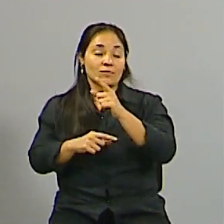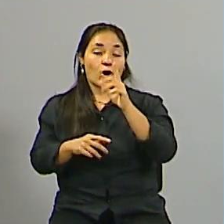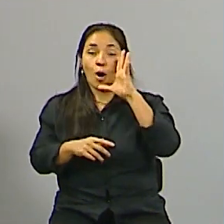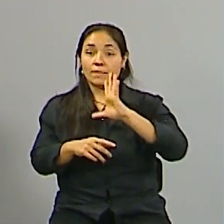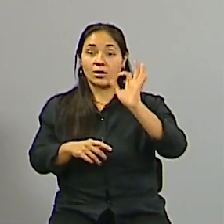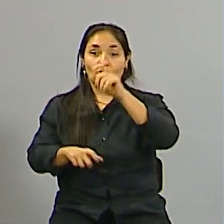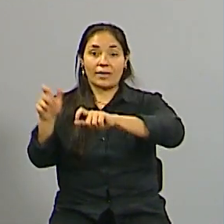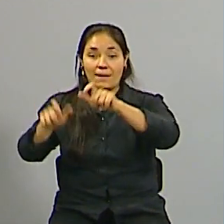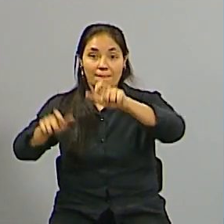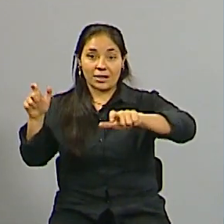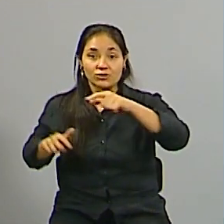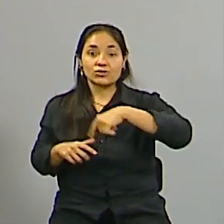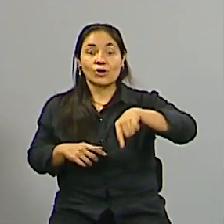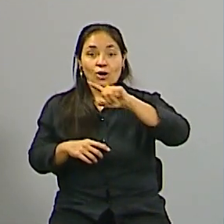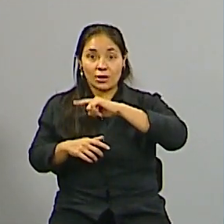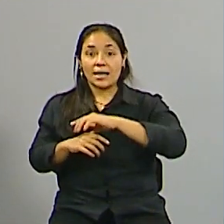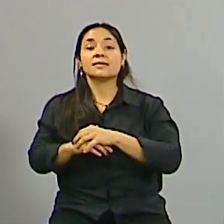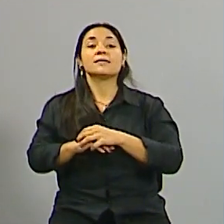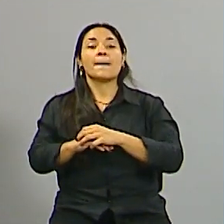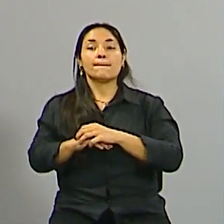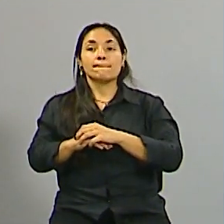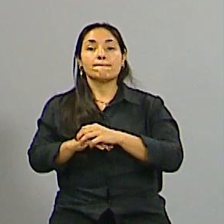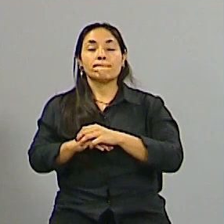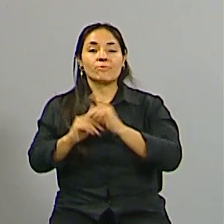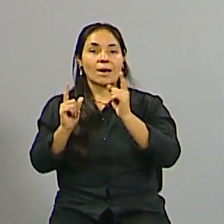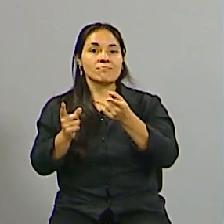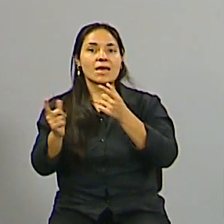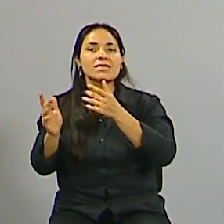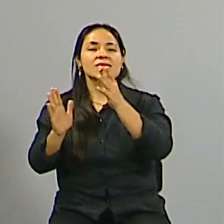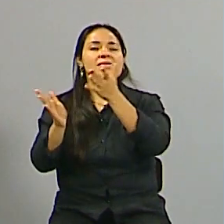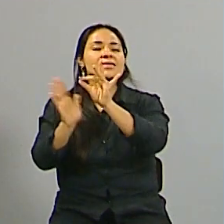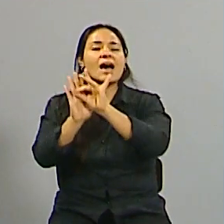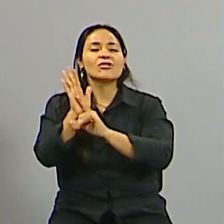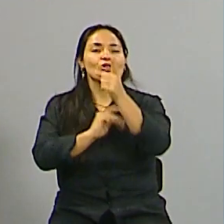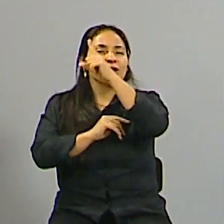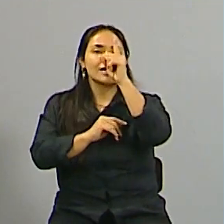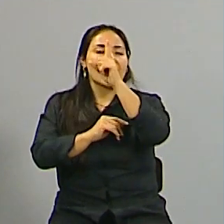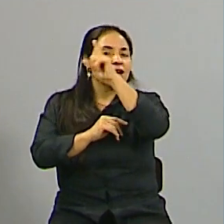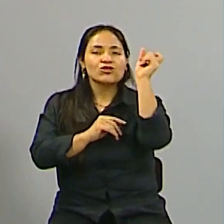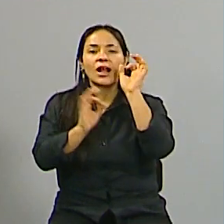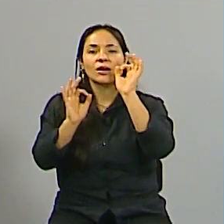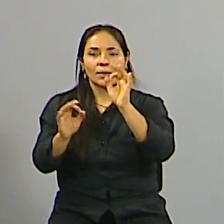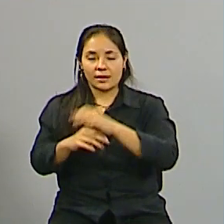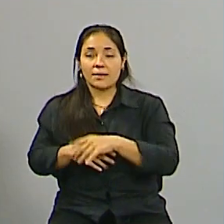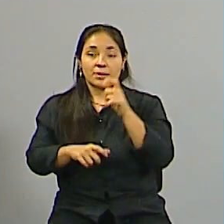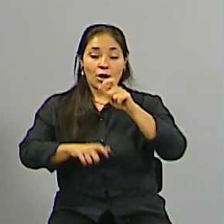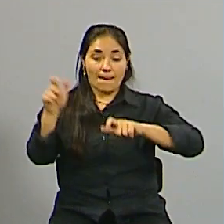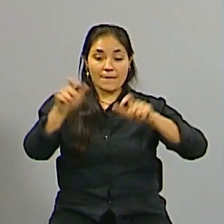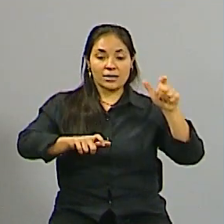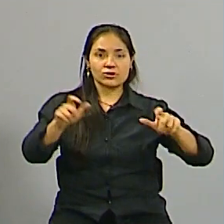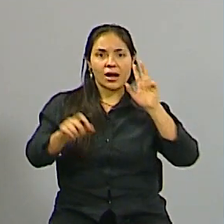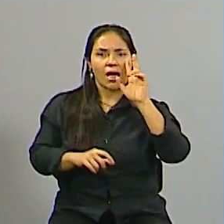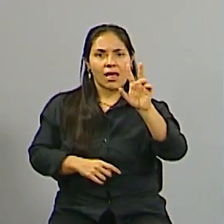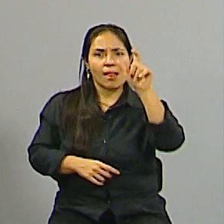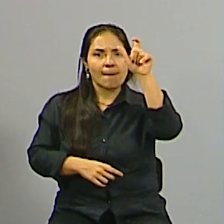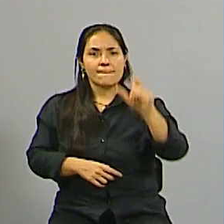digo basándome hasta en sondeos nacionales, se habla mucho de que la gente tiene la percepción de que los políticos a veces